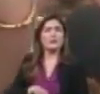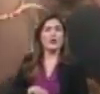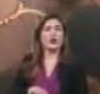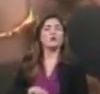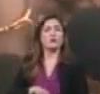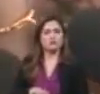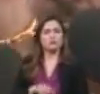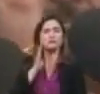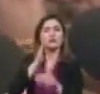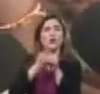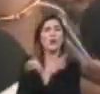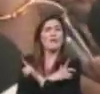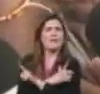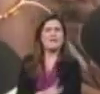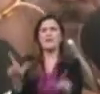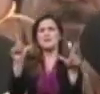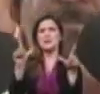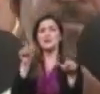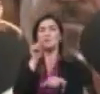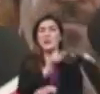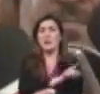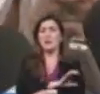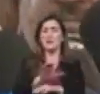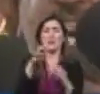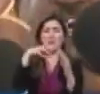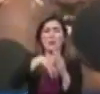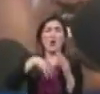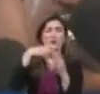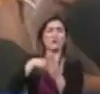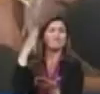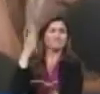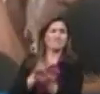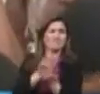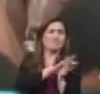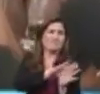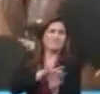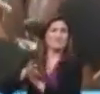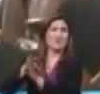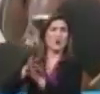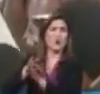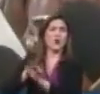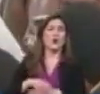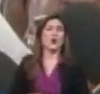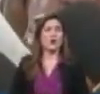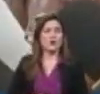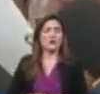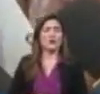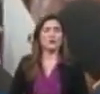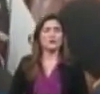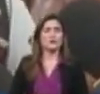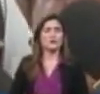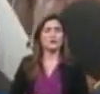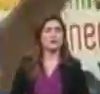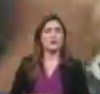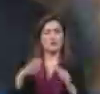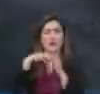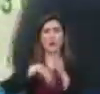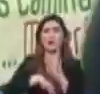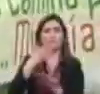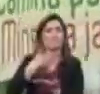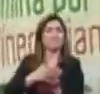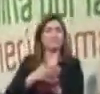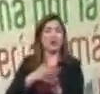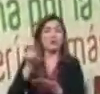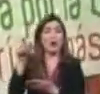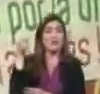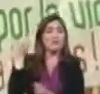se libere todo el noroccidente de la minería metálica. Queremos que se dé la moratoria a la minería. Los